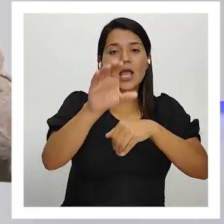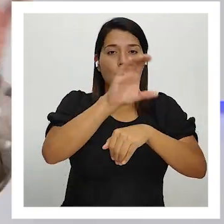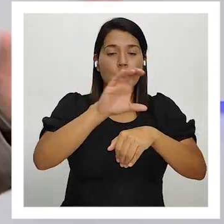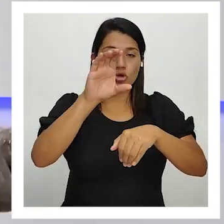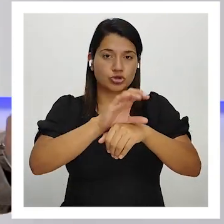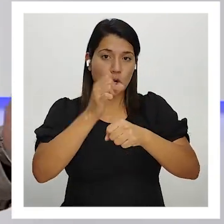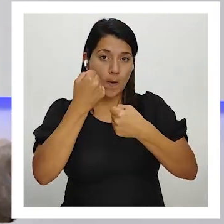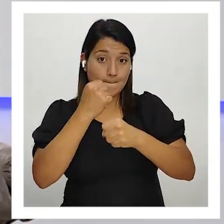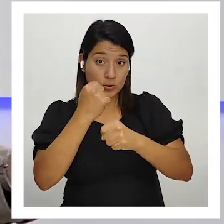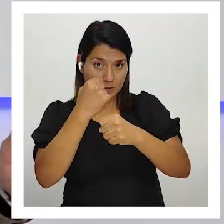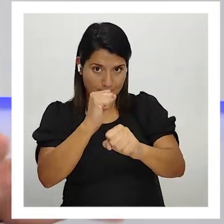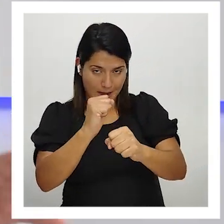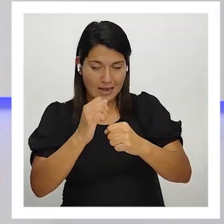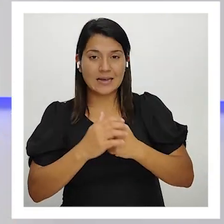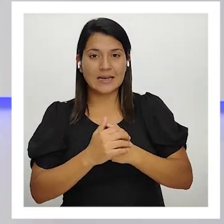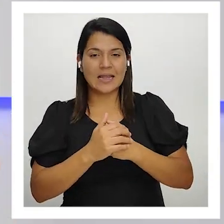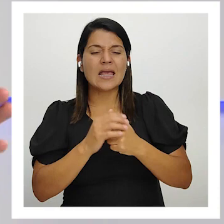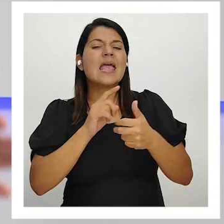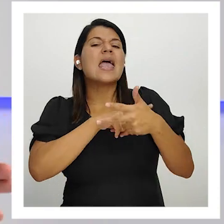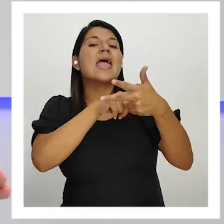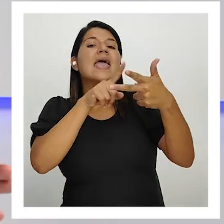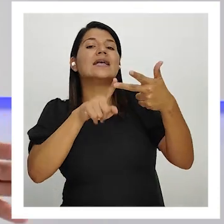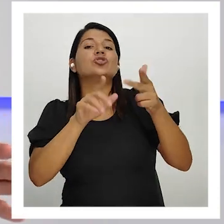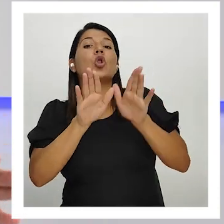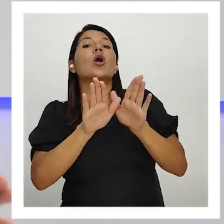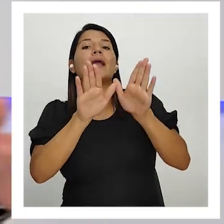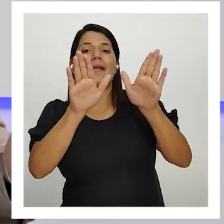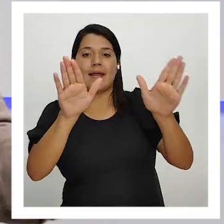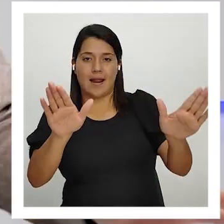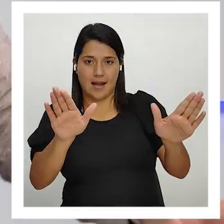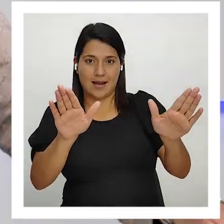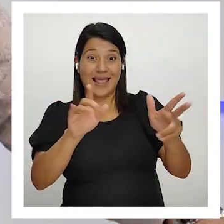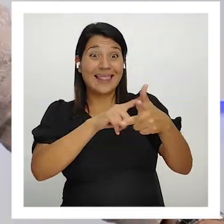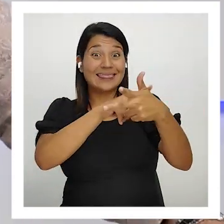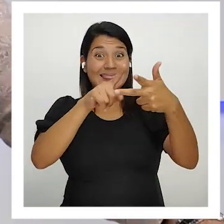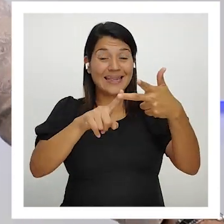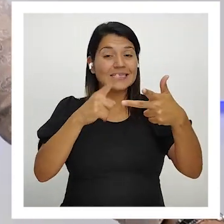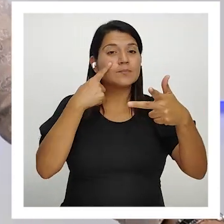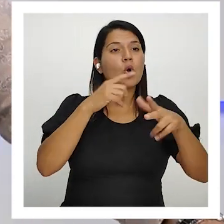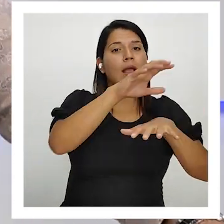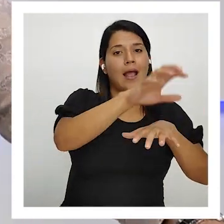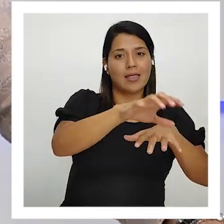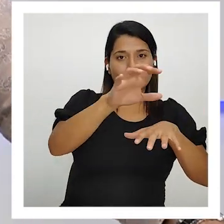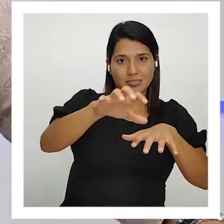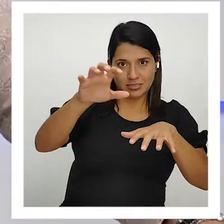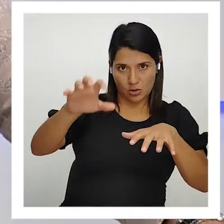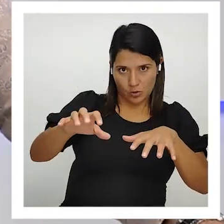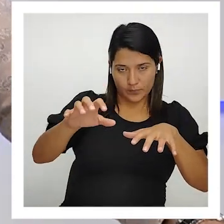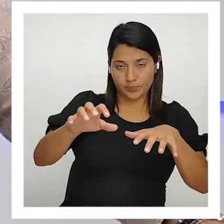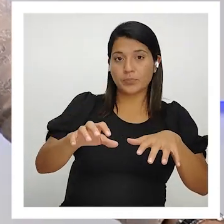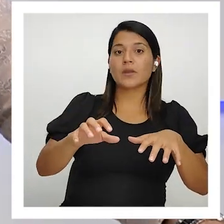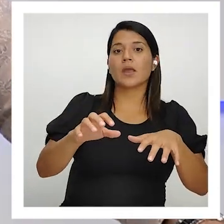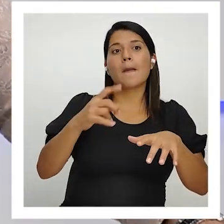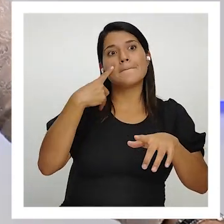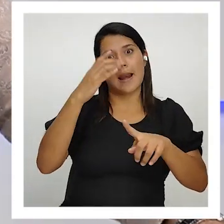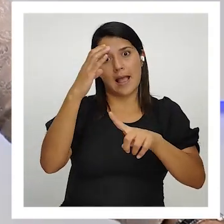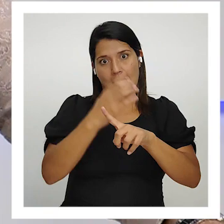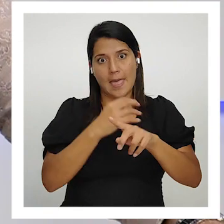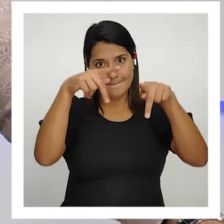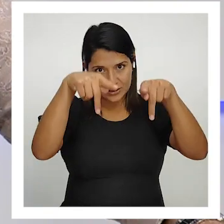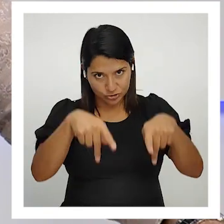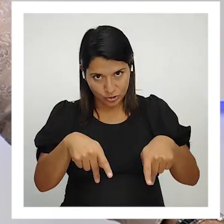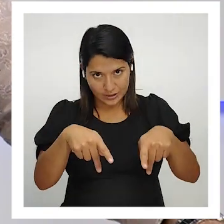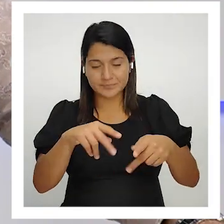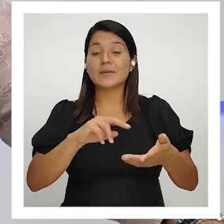lo general en todo el país, pero luego va a haber 7 distritos donde se escoge una figura que se conoce